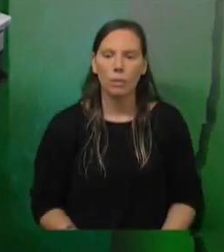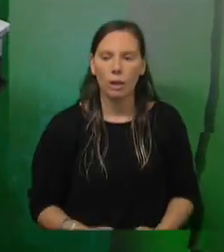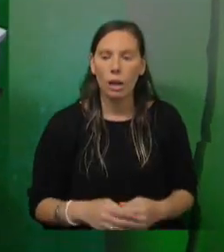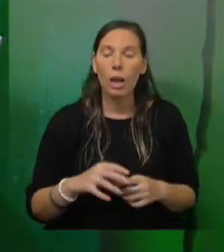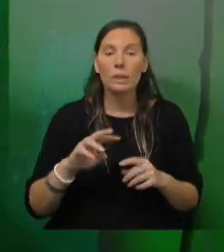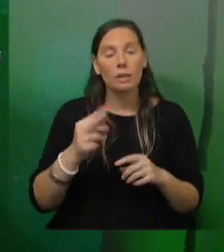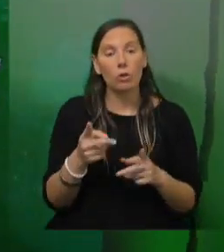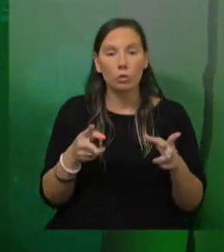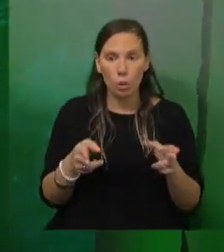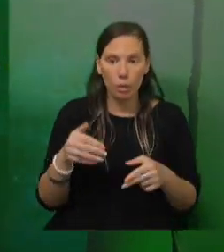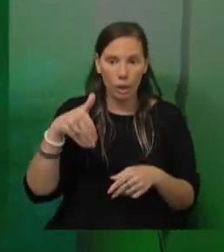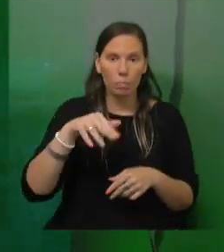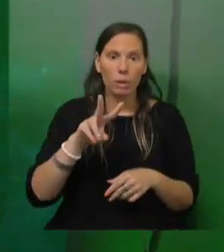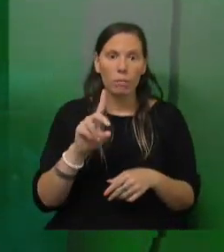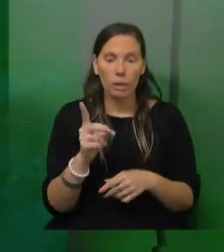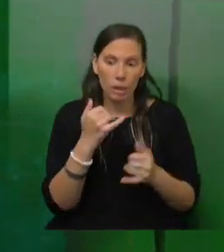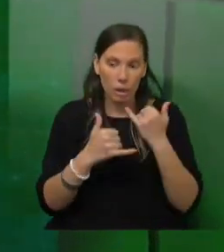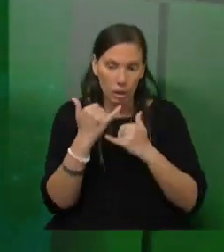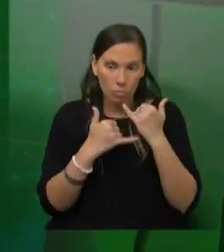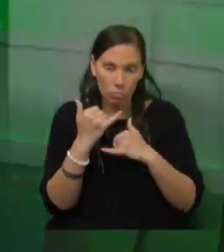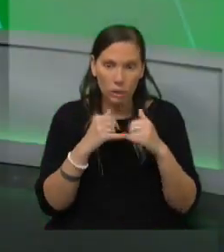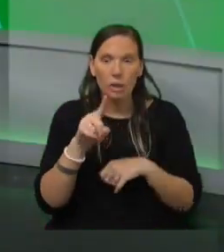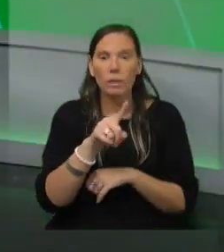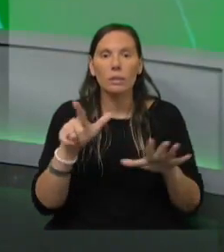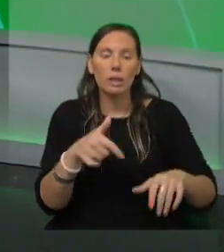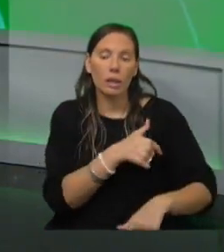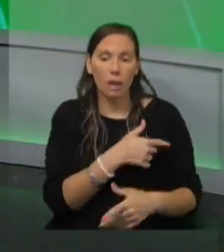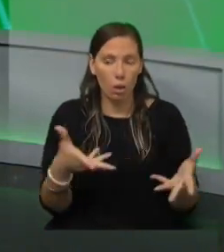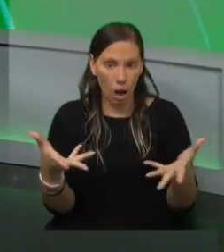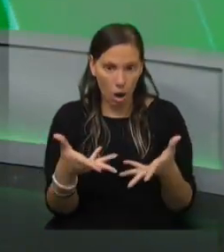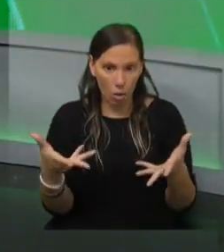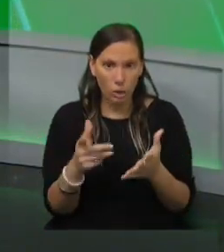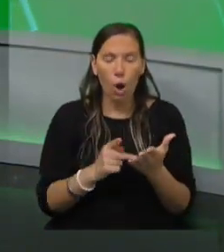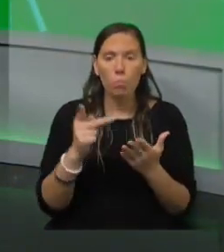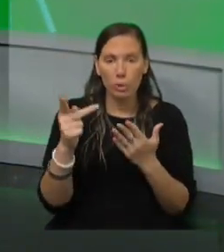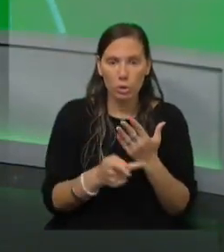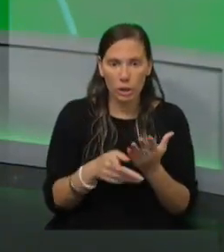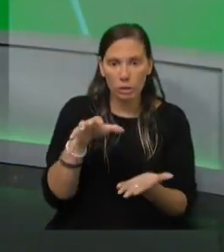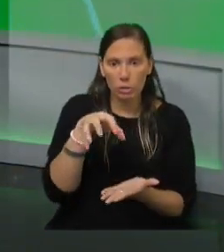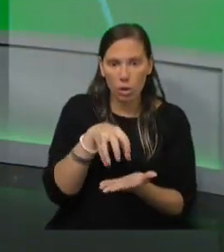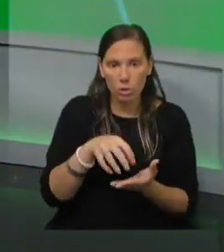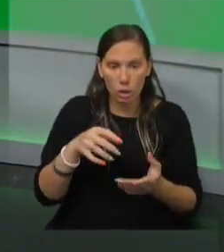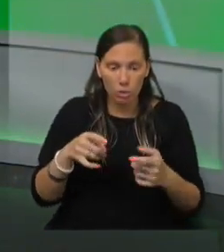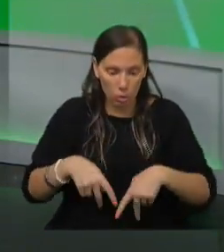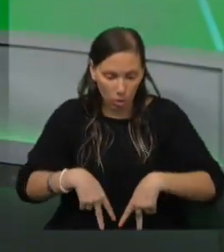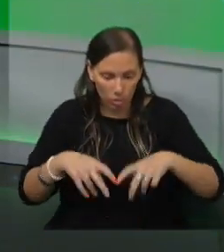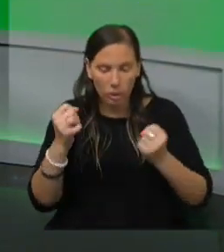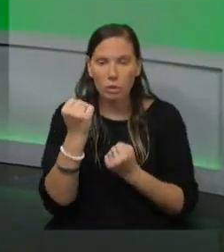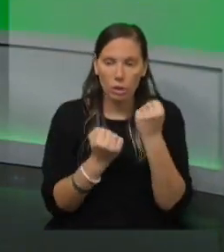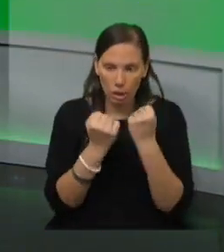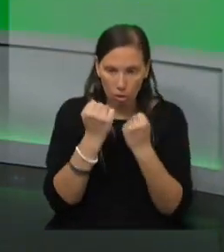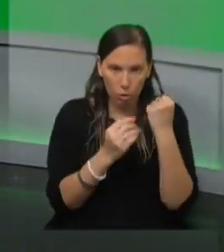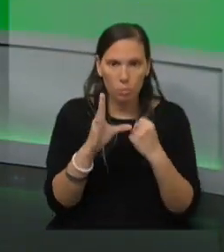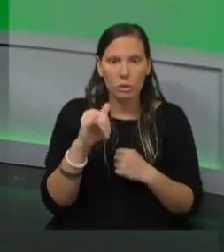uno bloque de en mbd noticias 17 gr en Montevideo un proyecto del centro de investigaciones económicas simbe propone